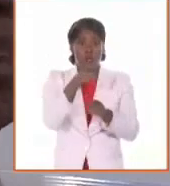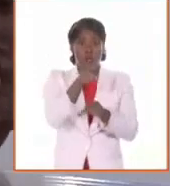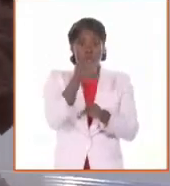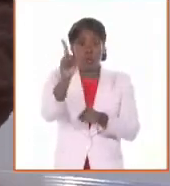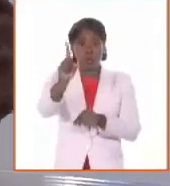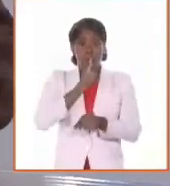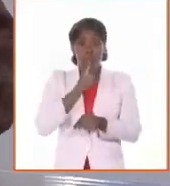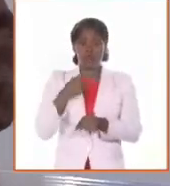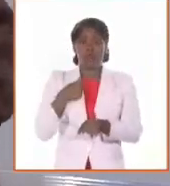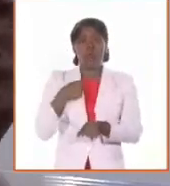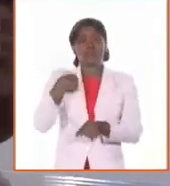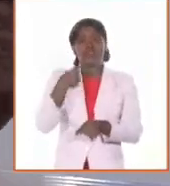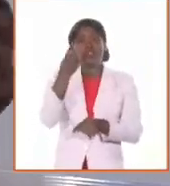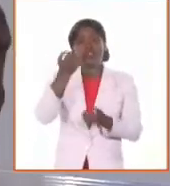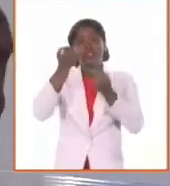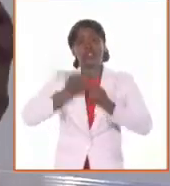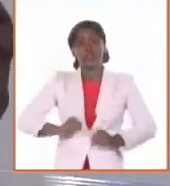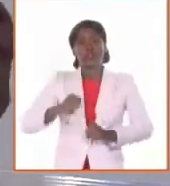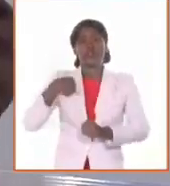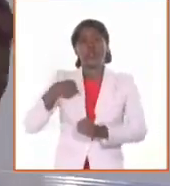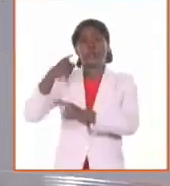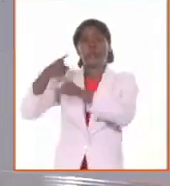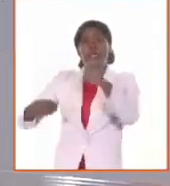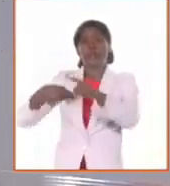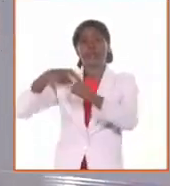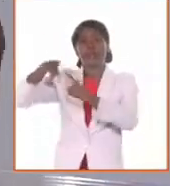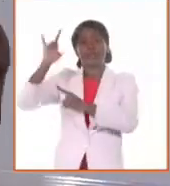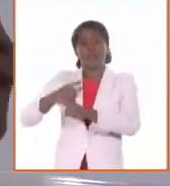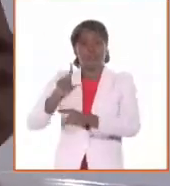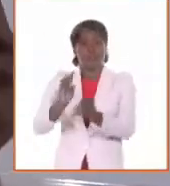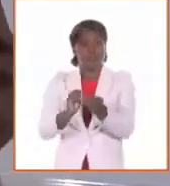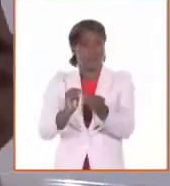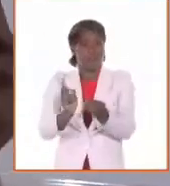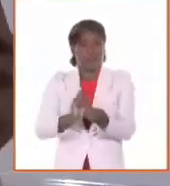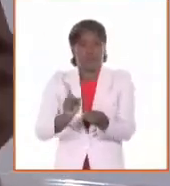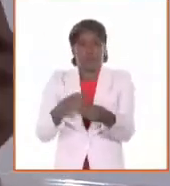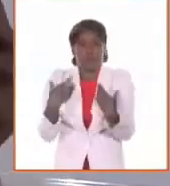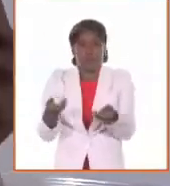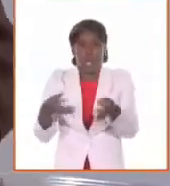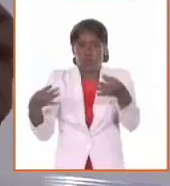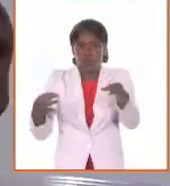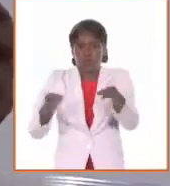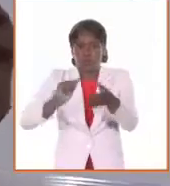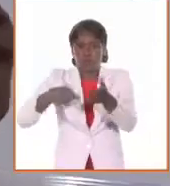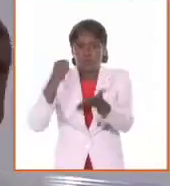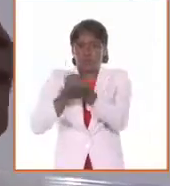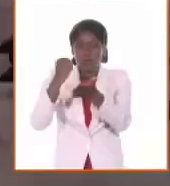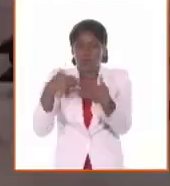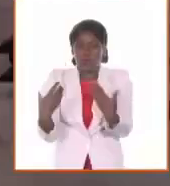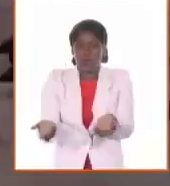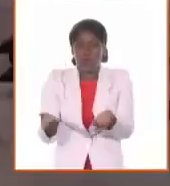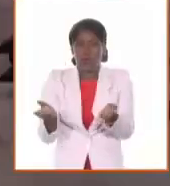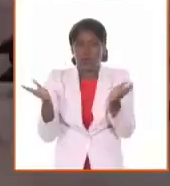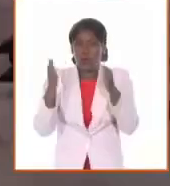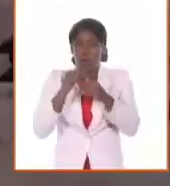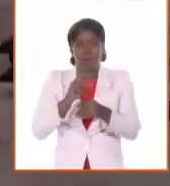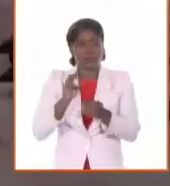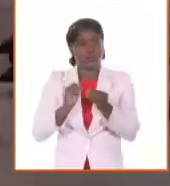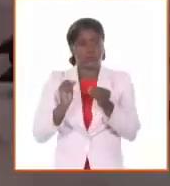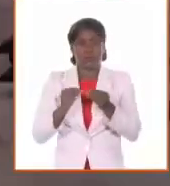su persona la de sus familiares la de su cónyuge la de su pareja de Unión de hecho afectiva es decir hemos estado